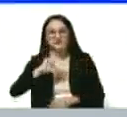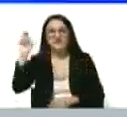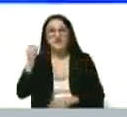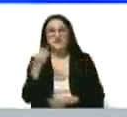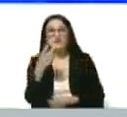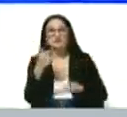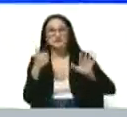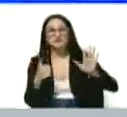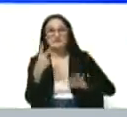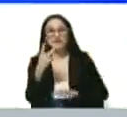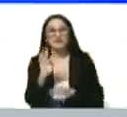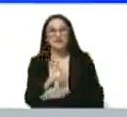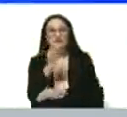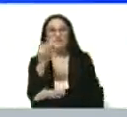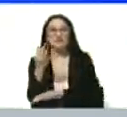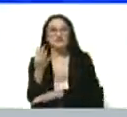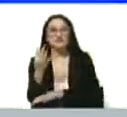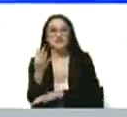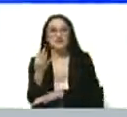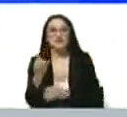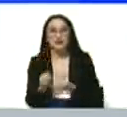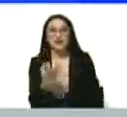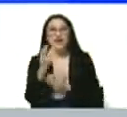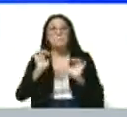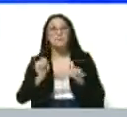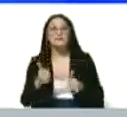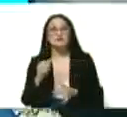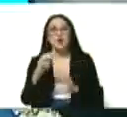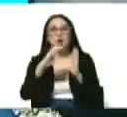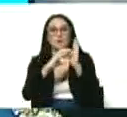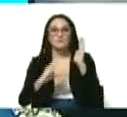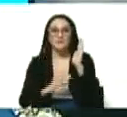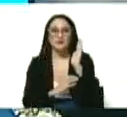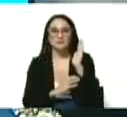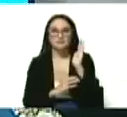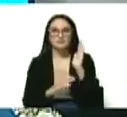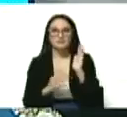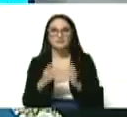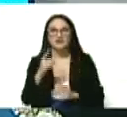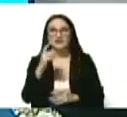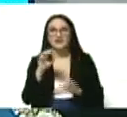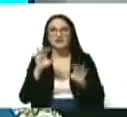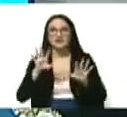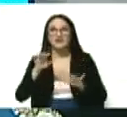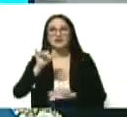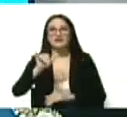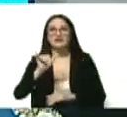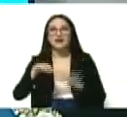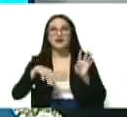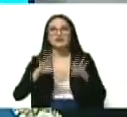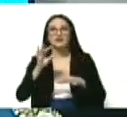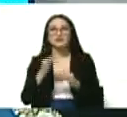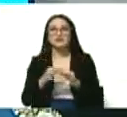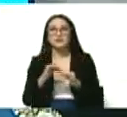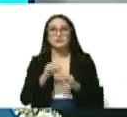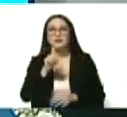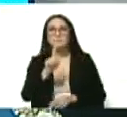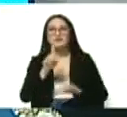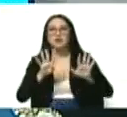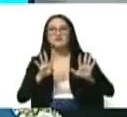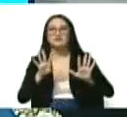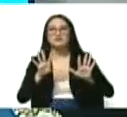62 de la fundación de nuestra OPEP. Desde el 10 y el 14 de septiembre de